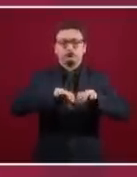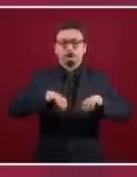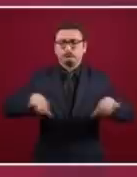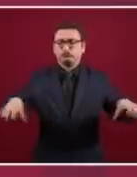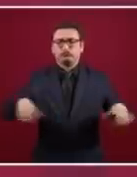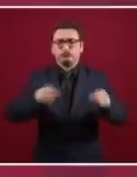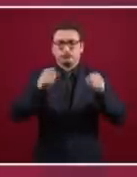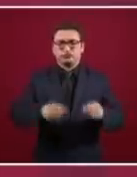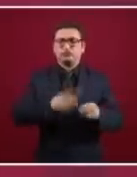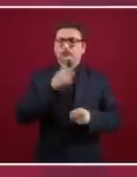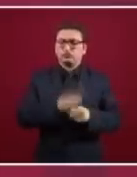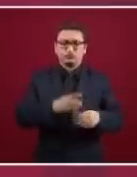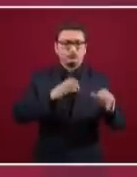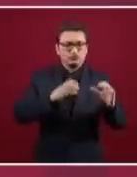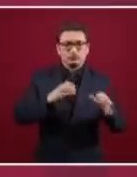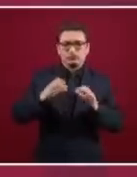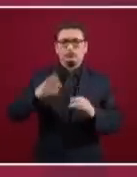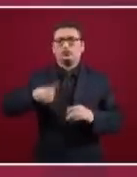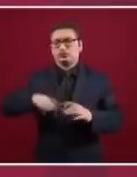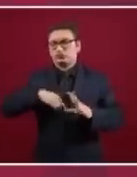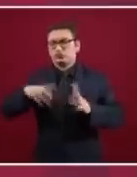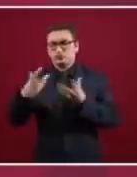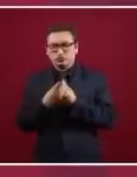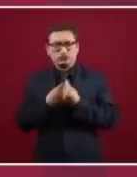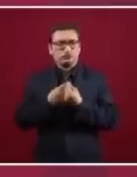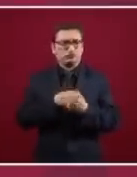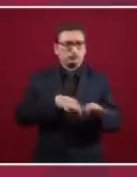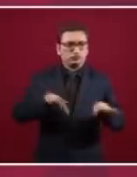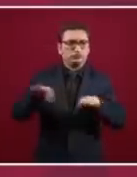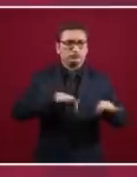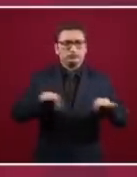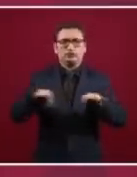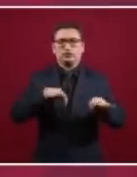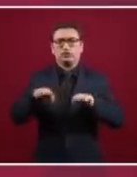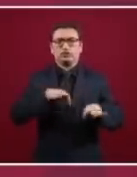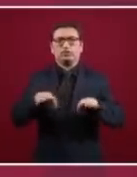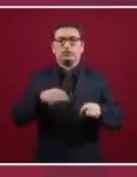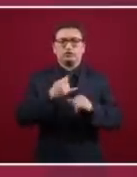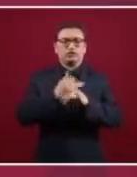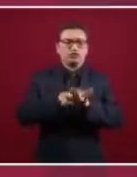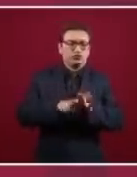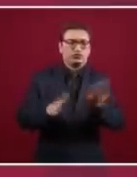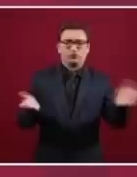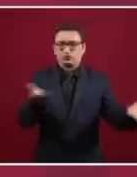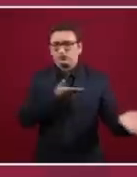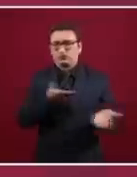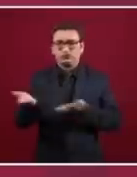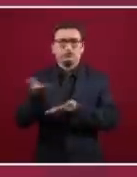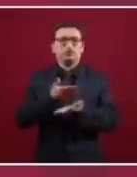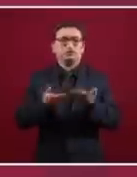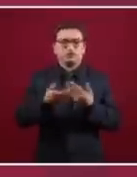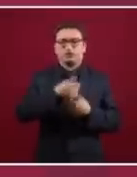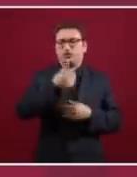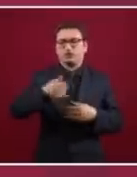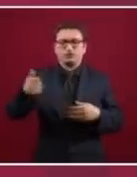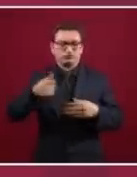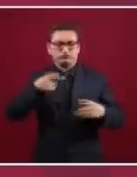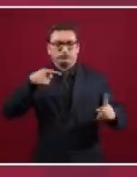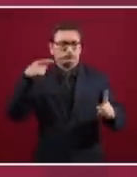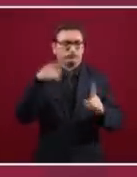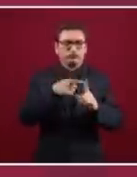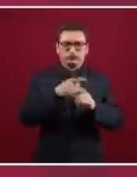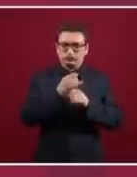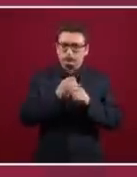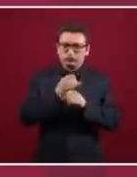trabajando de manera coordinada no sé intercambiamos información hacemos las operaciones desarrollamos